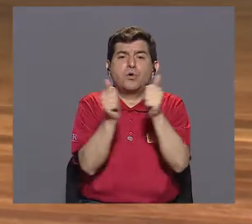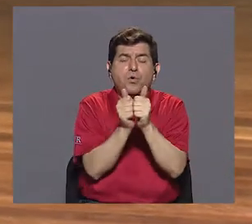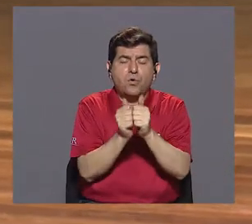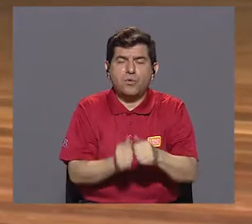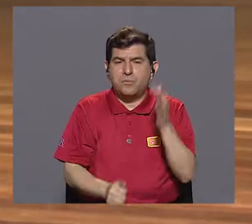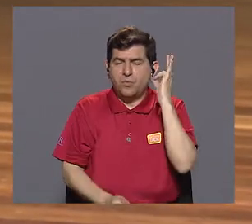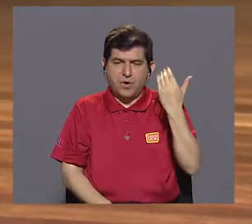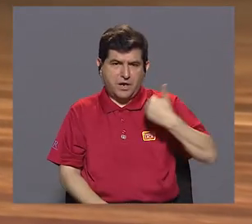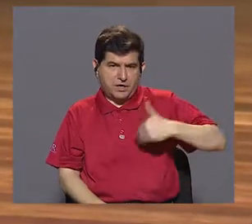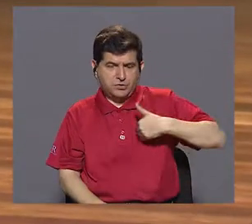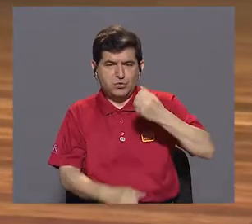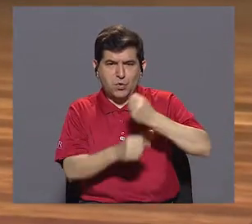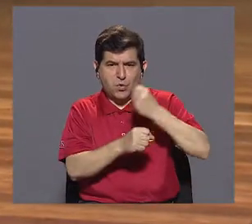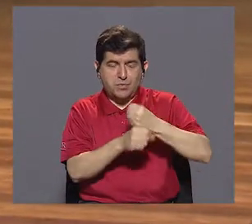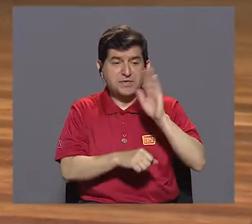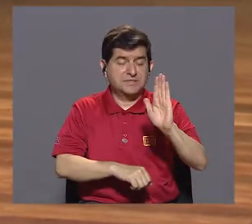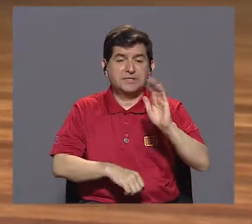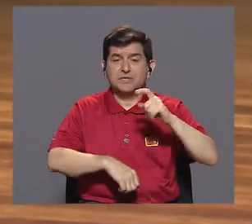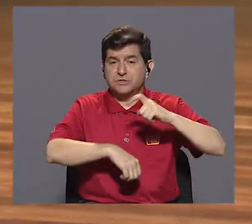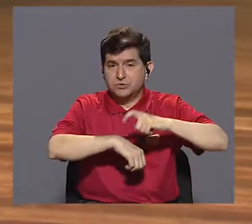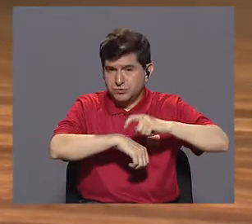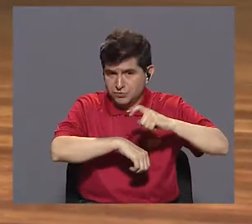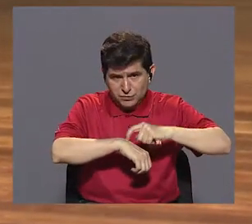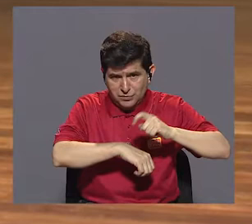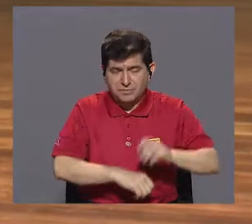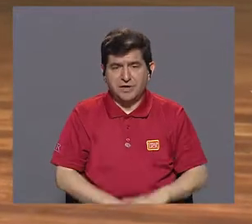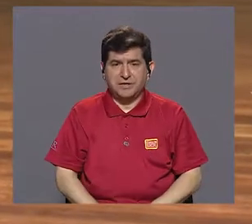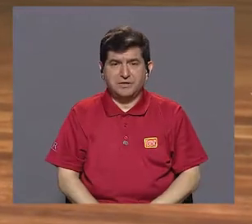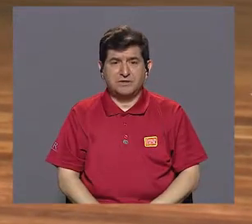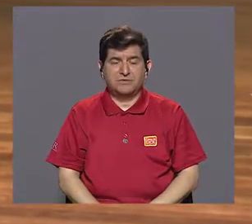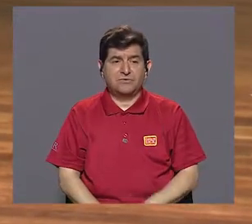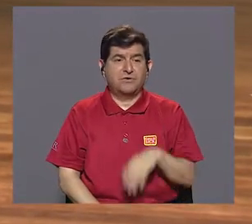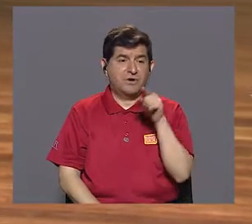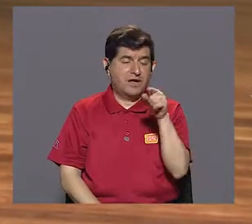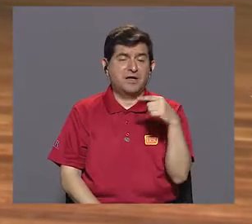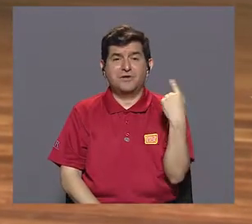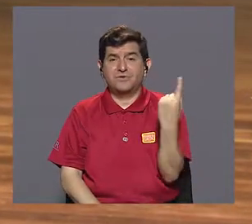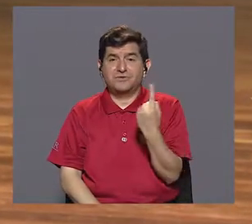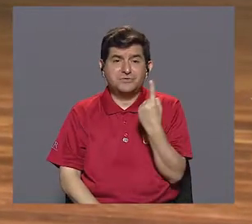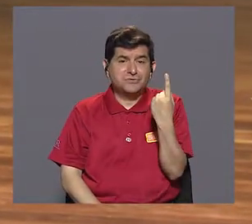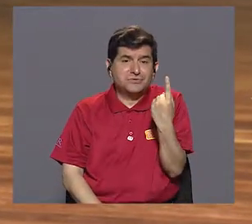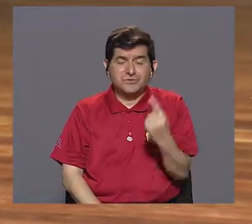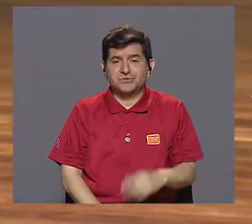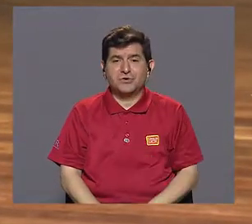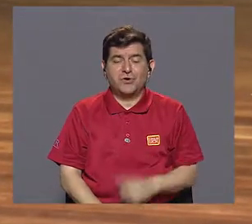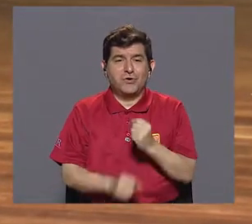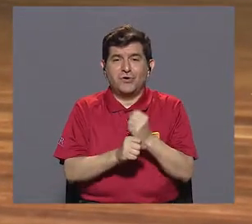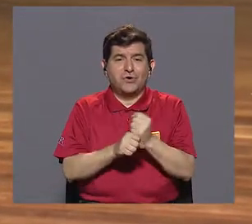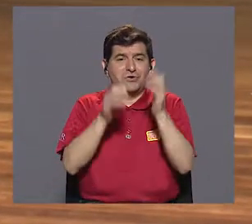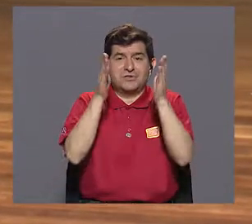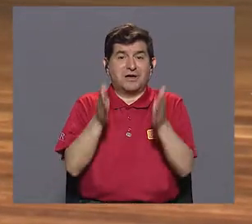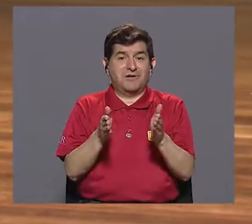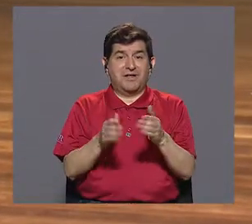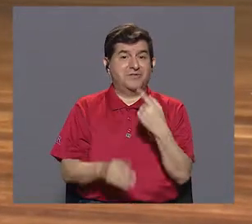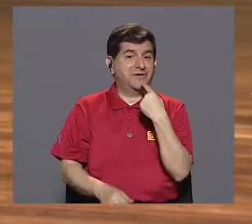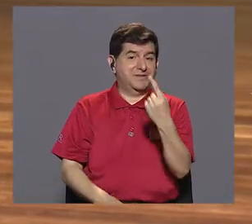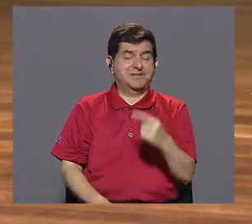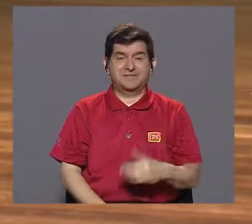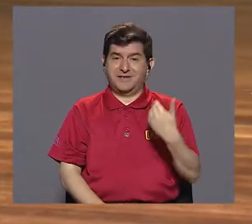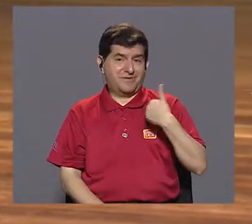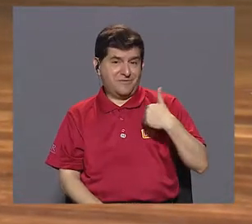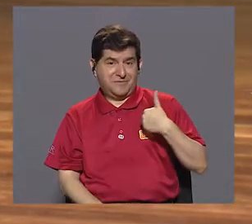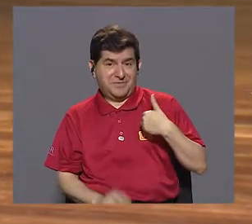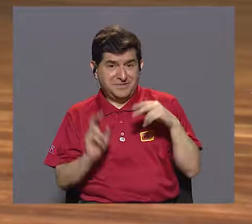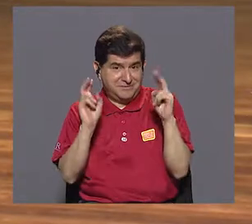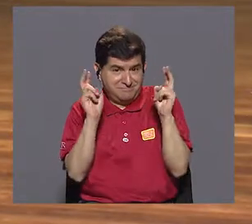trabajábamos con las y los trabajadores, que en aquel momento eran únicamente los